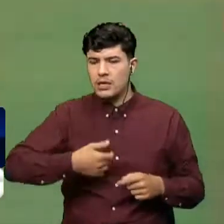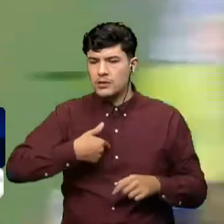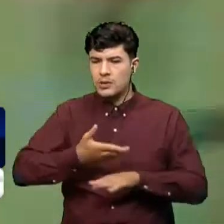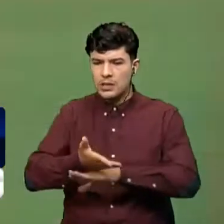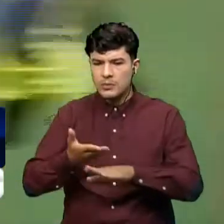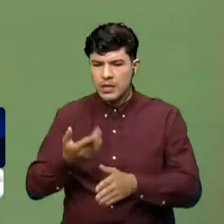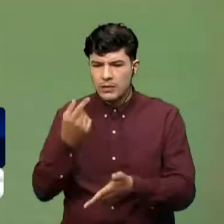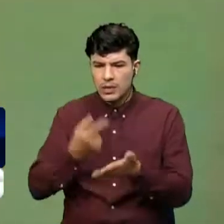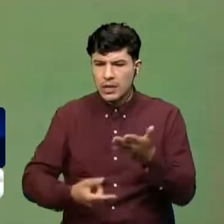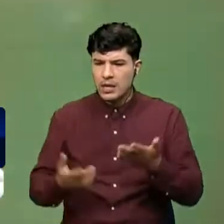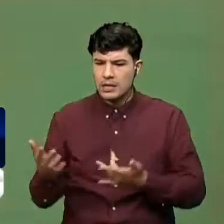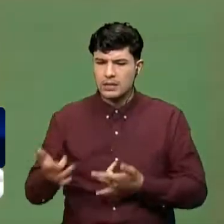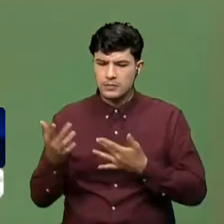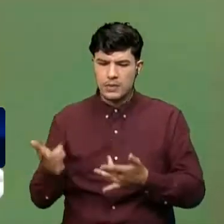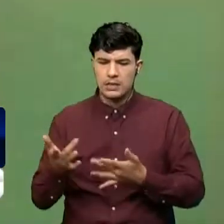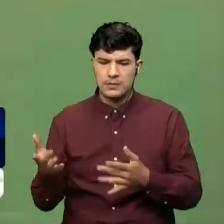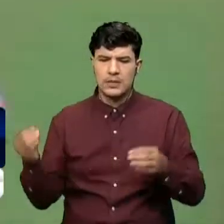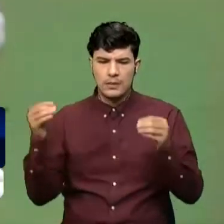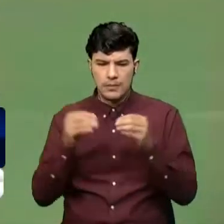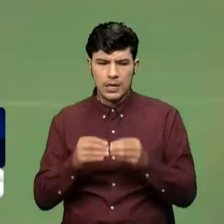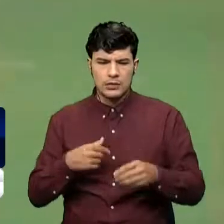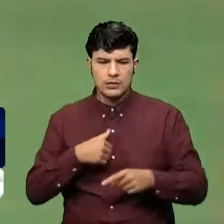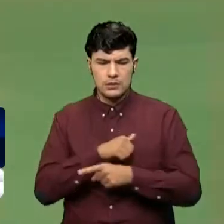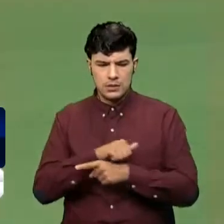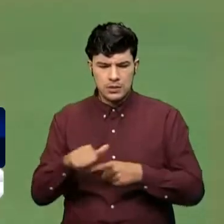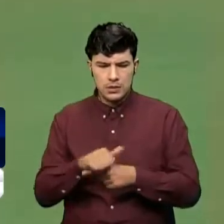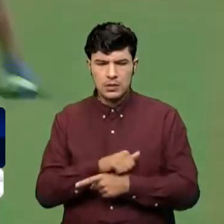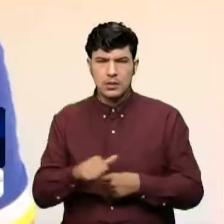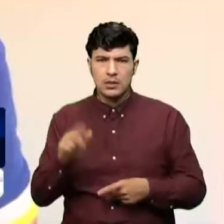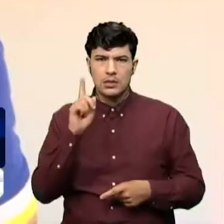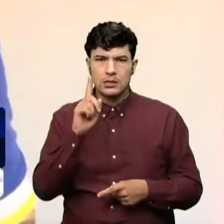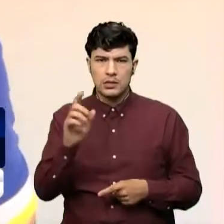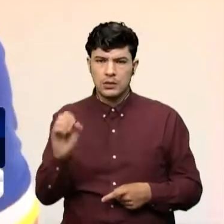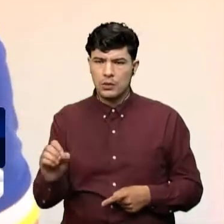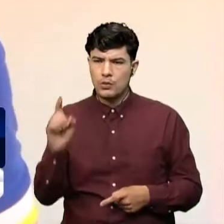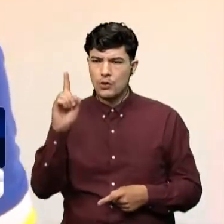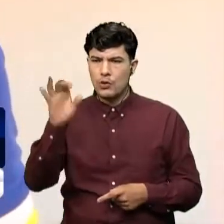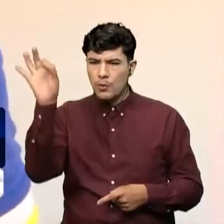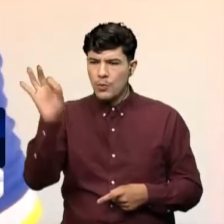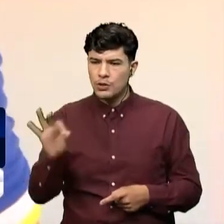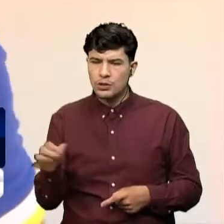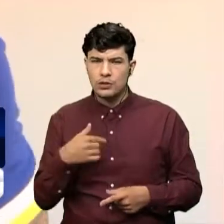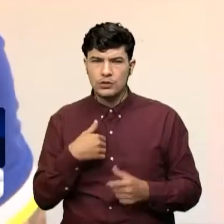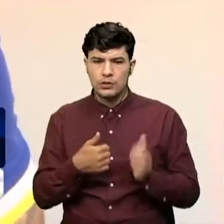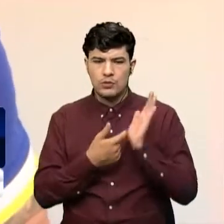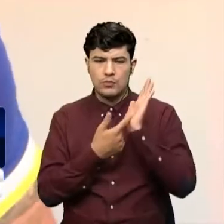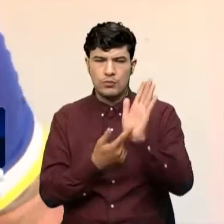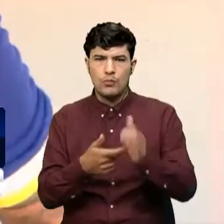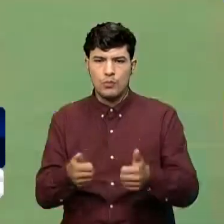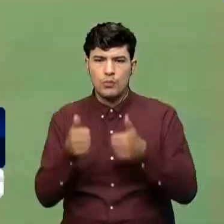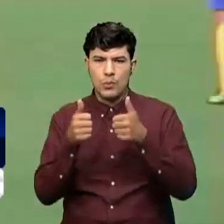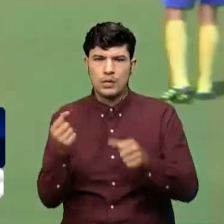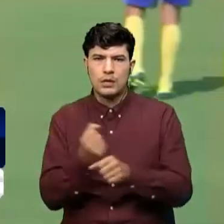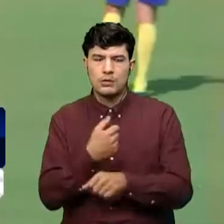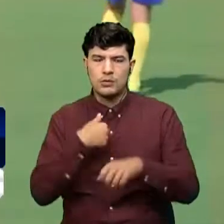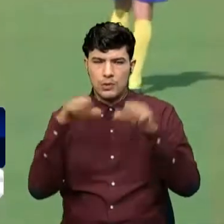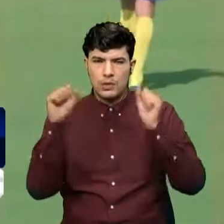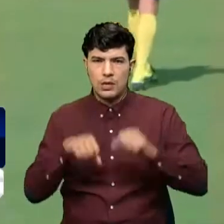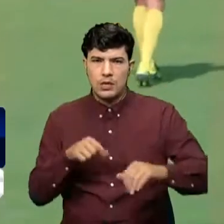que esperen un poquito más que estoy trabajando al ciento por ciento para para poder darle un buen espectáculo y poder marcar goles